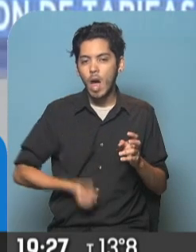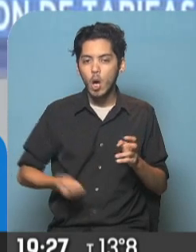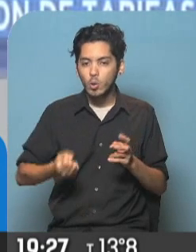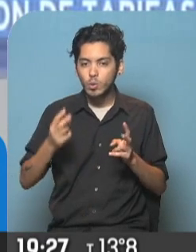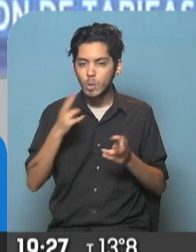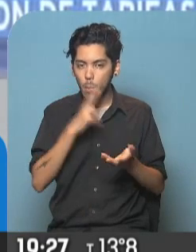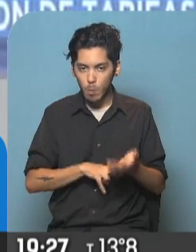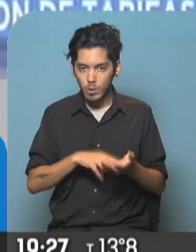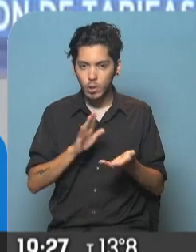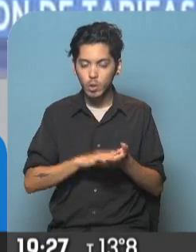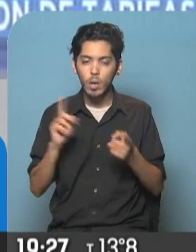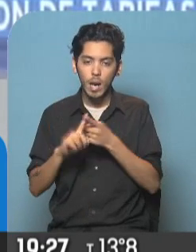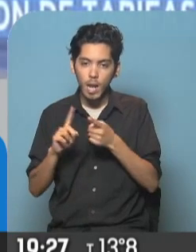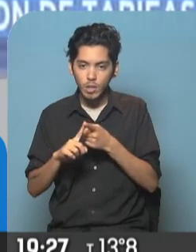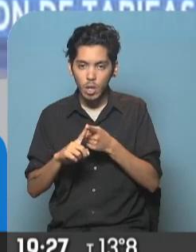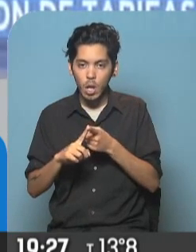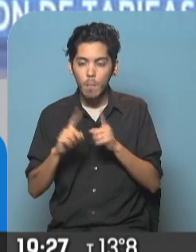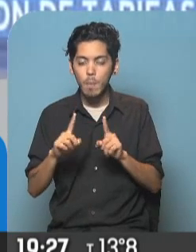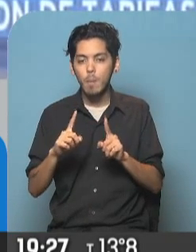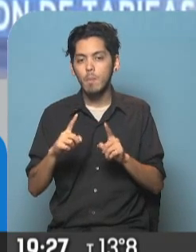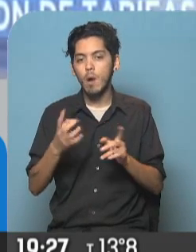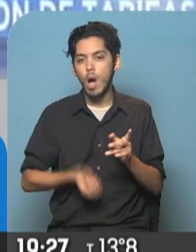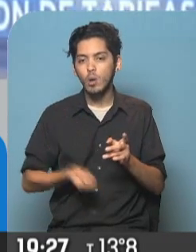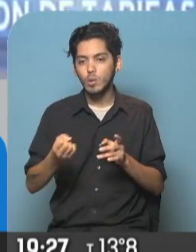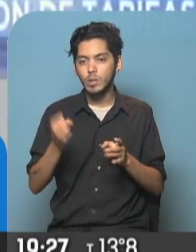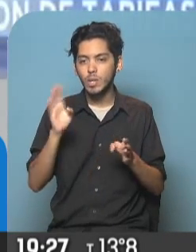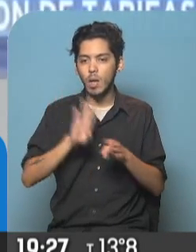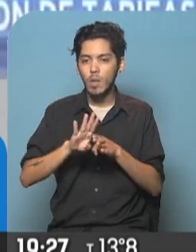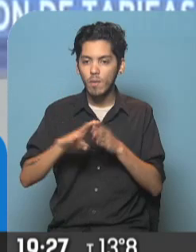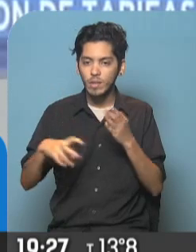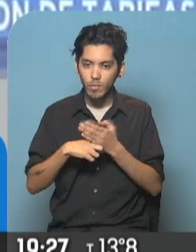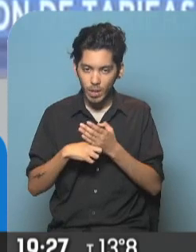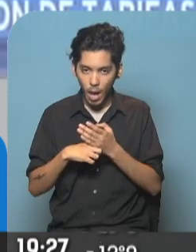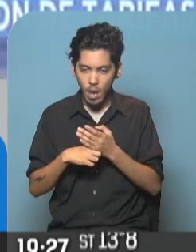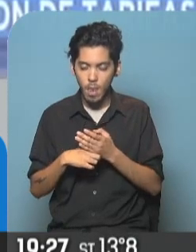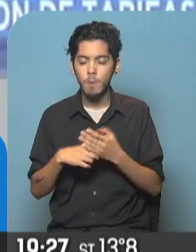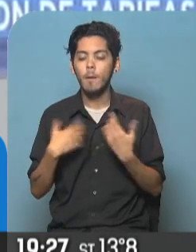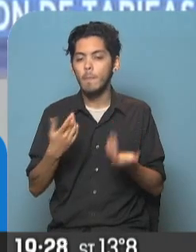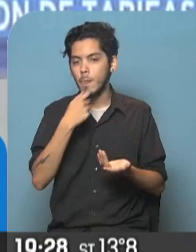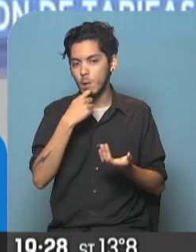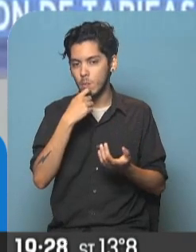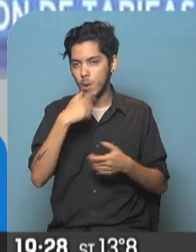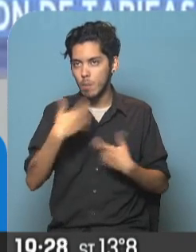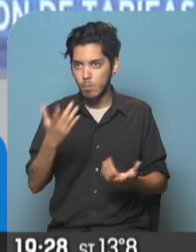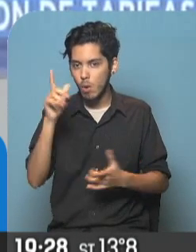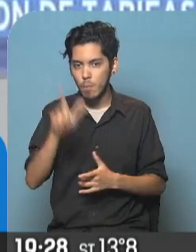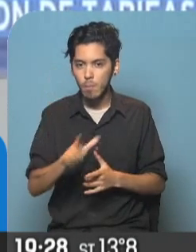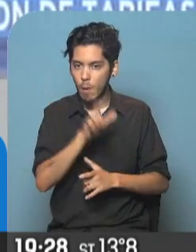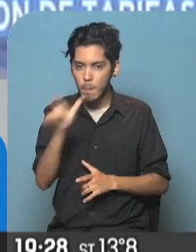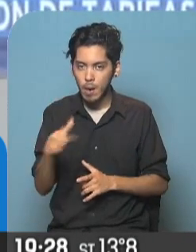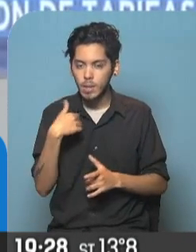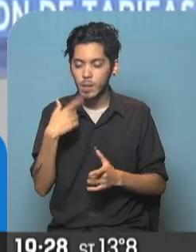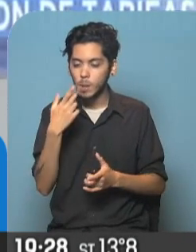en relación al ajuste gradual del déficit fiscal si uno hace hubiese hecho un ejercicio donde las tarifas se hubiesen